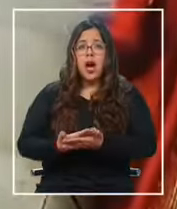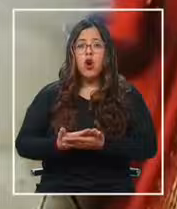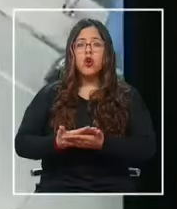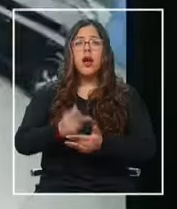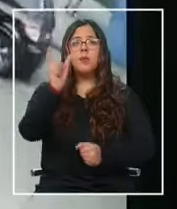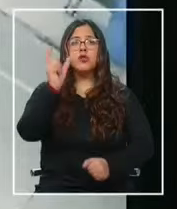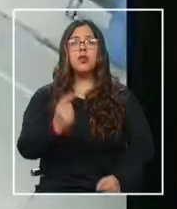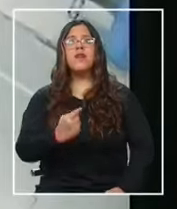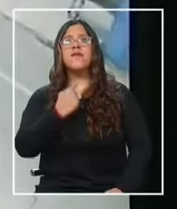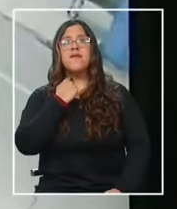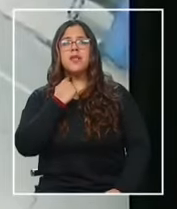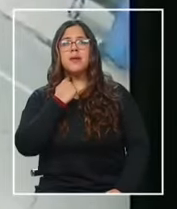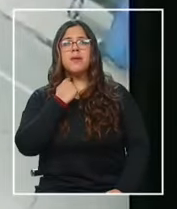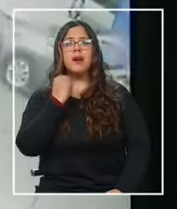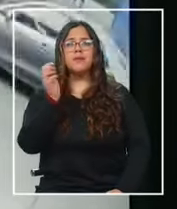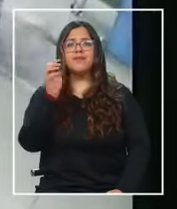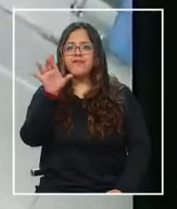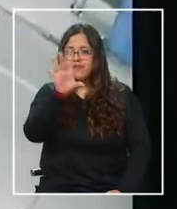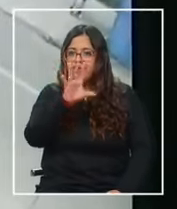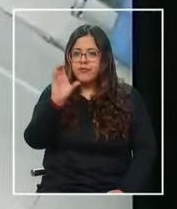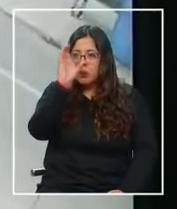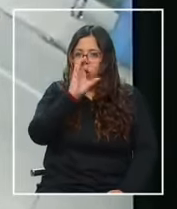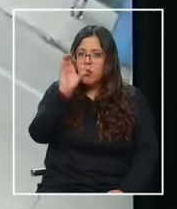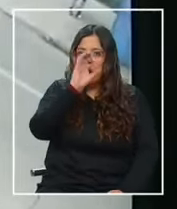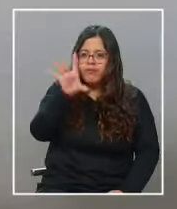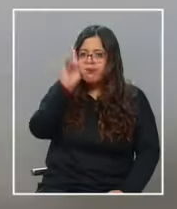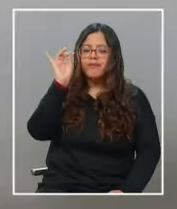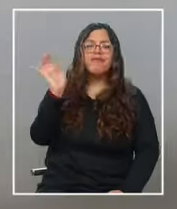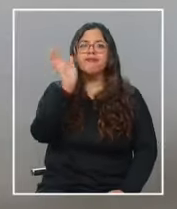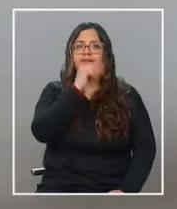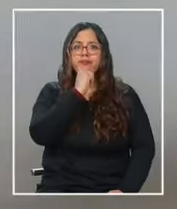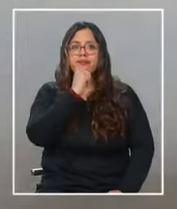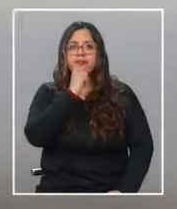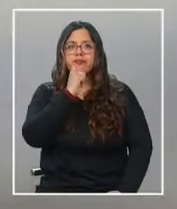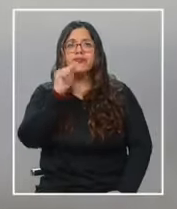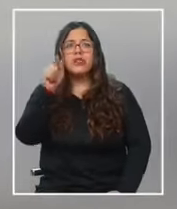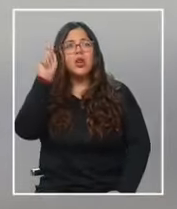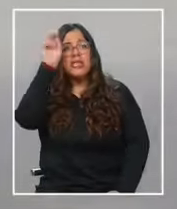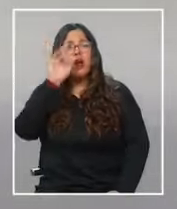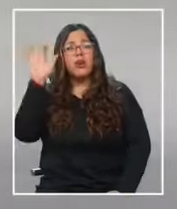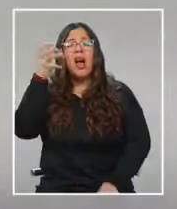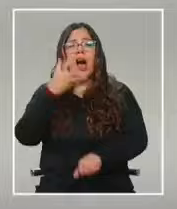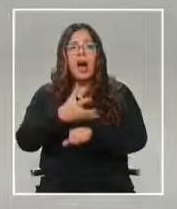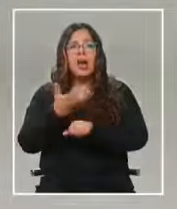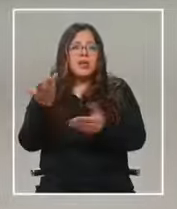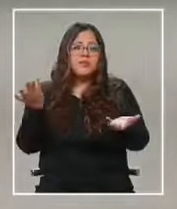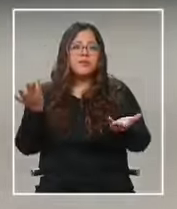la víctima todavía no es ubicada. Todas las hipótesis están abiertas. ¡La patente!